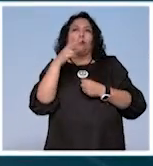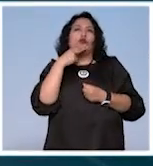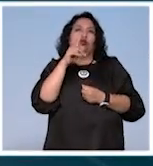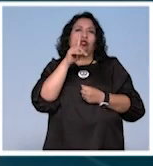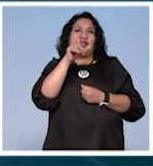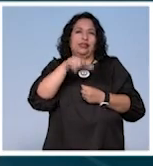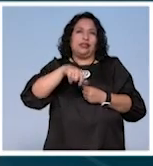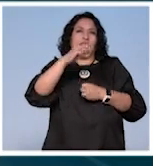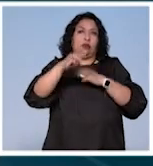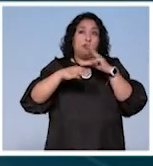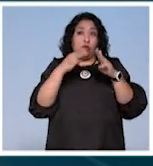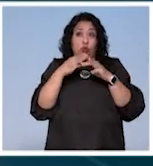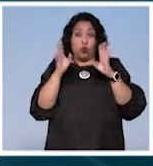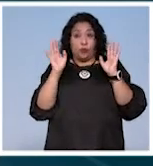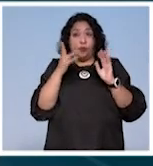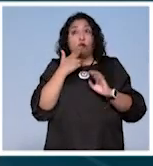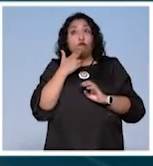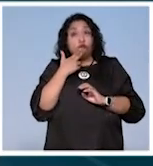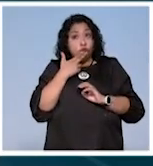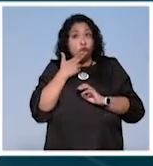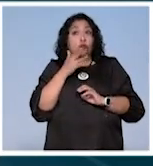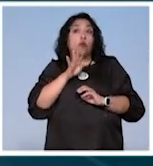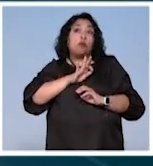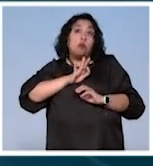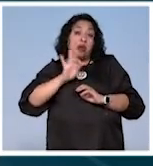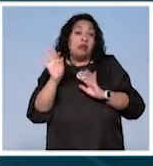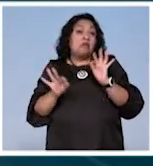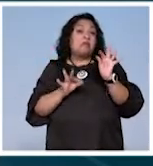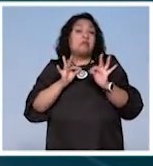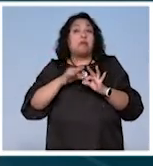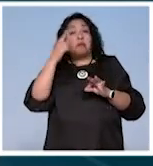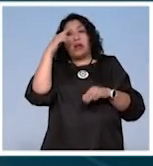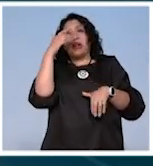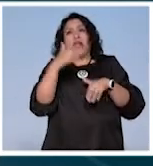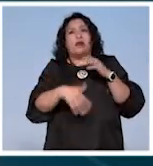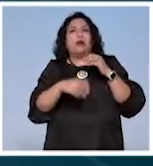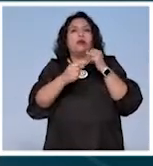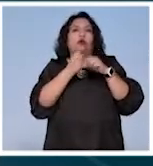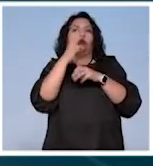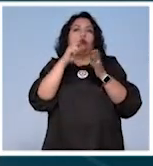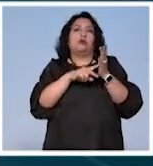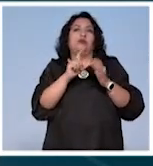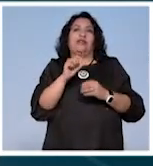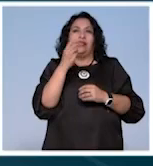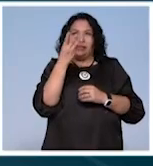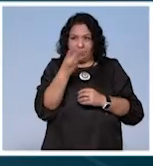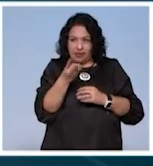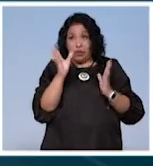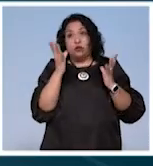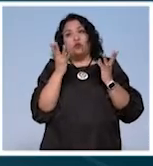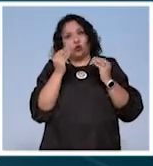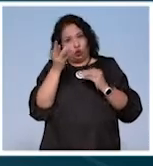en el planeta, y su implementación podría estar lista para finales del 2023.